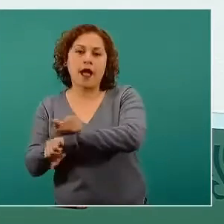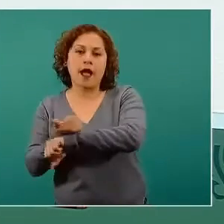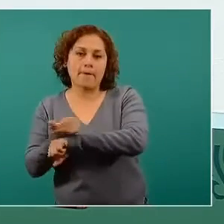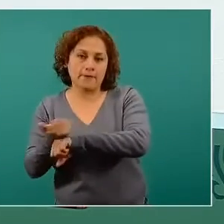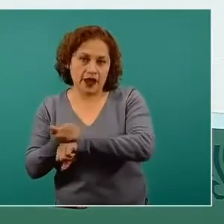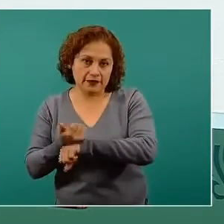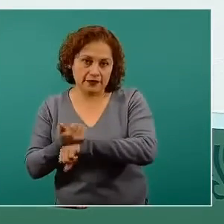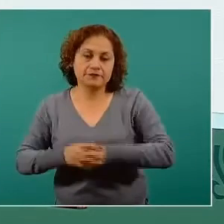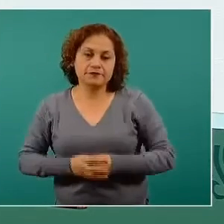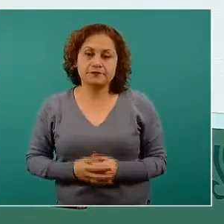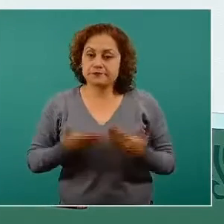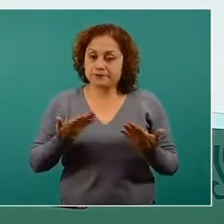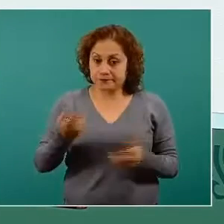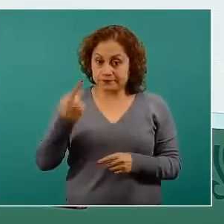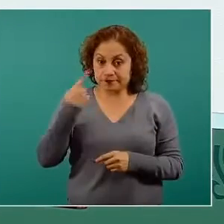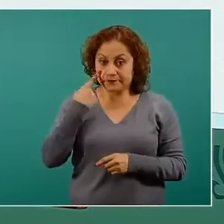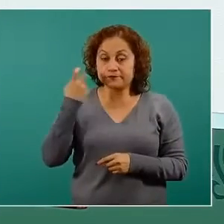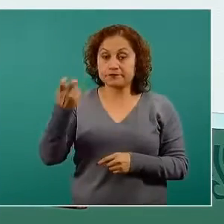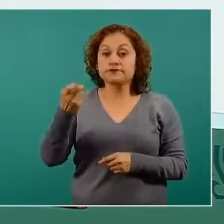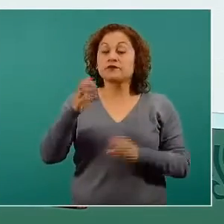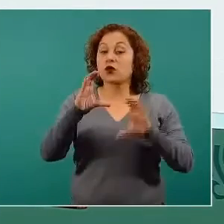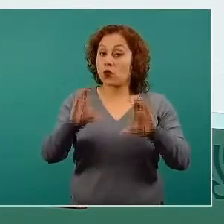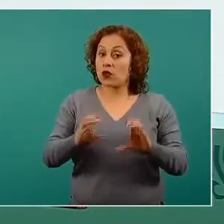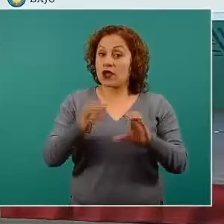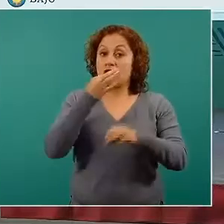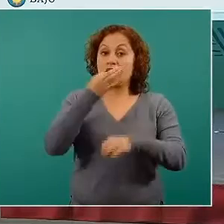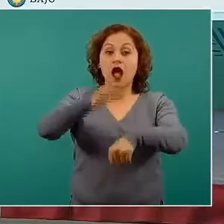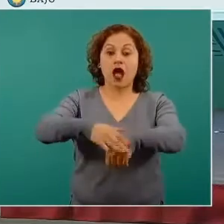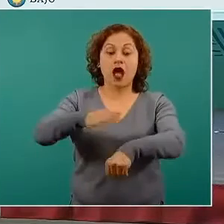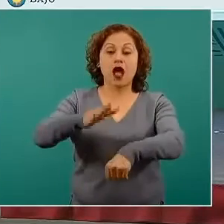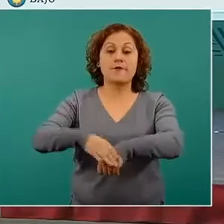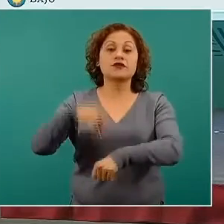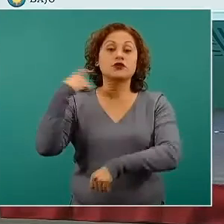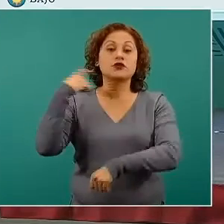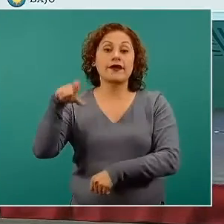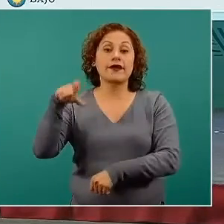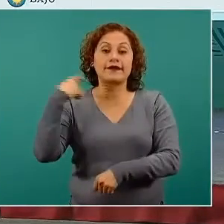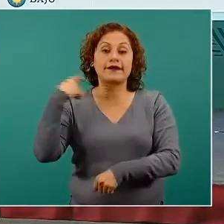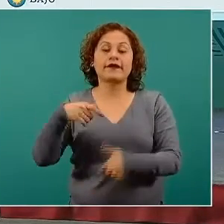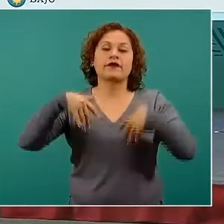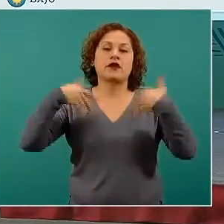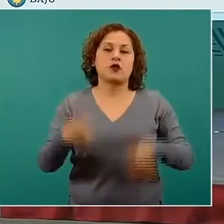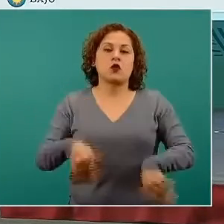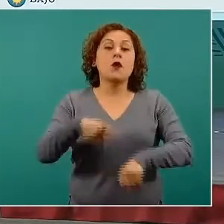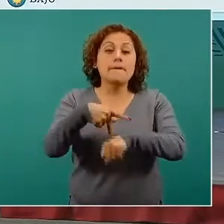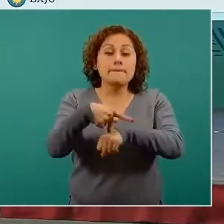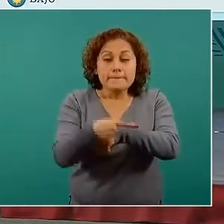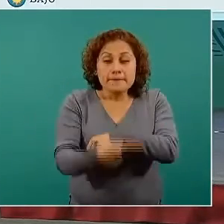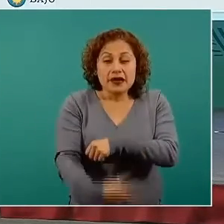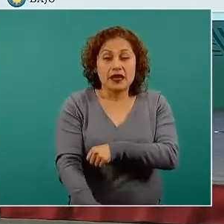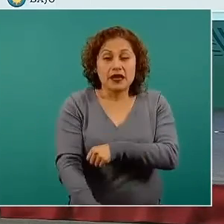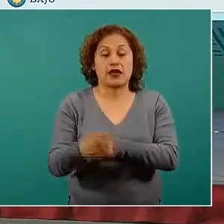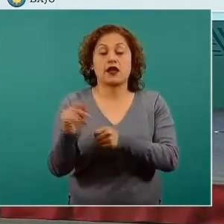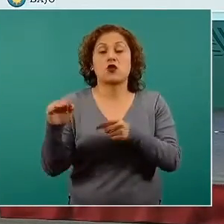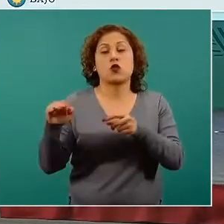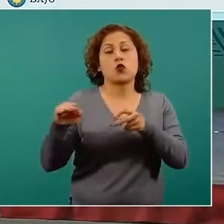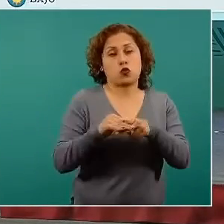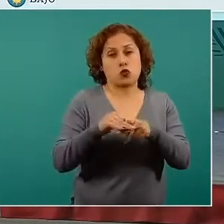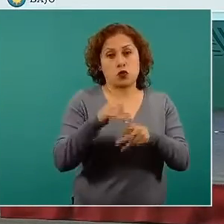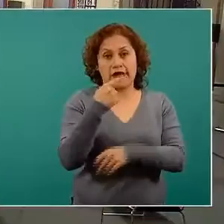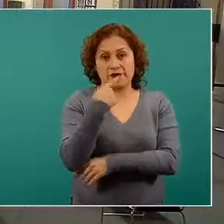seguir disminuyendo. Entonces, la población de Querétaro tiene un nivel alto de riesgo, pero además está un poco más pegado al